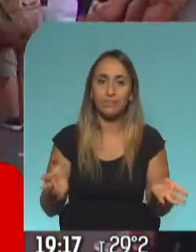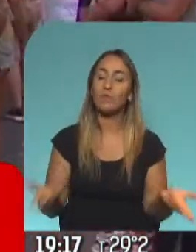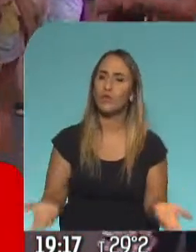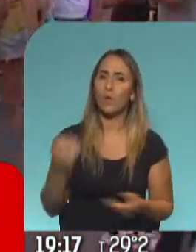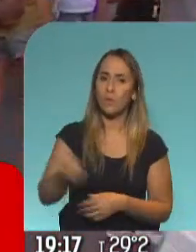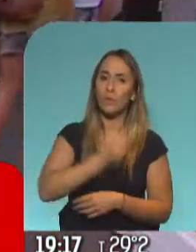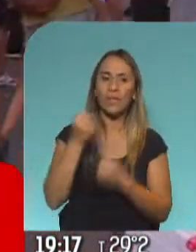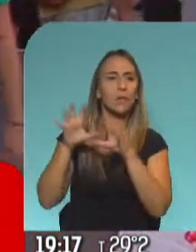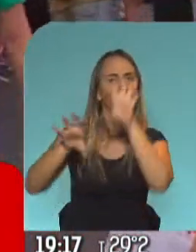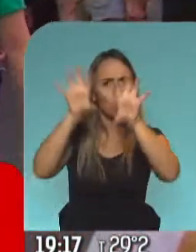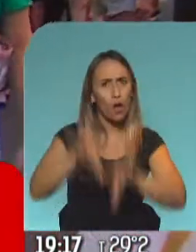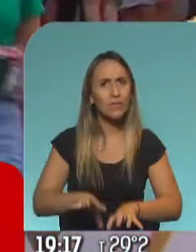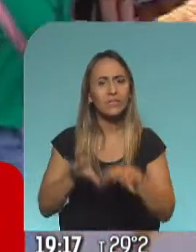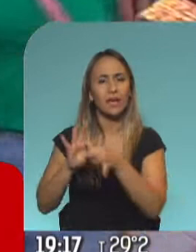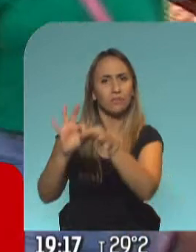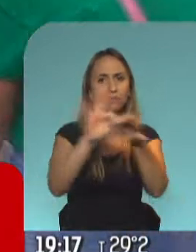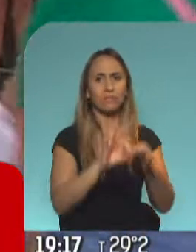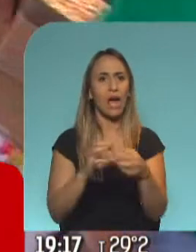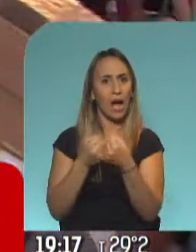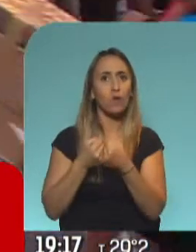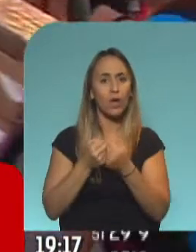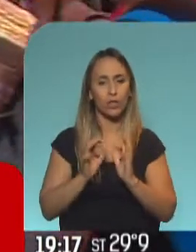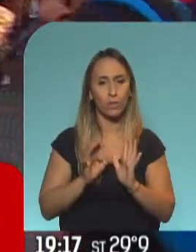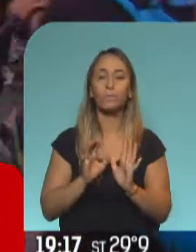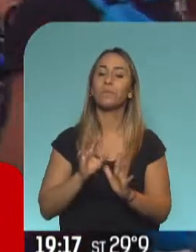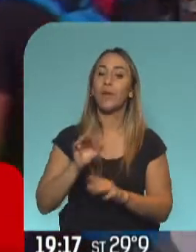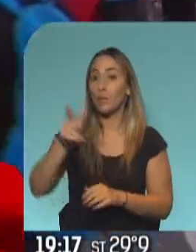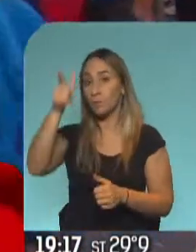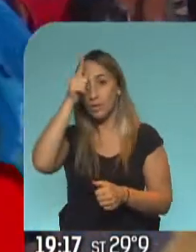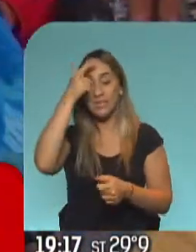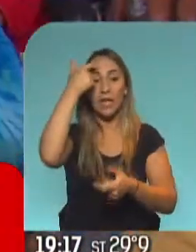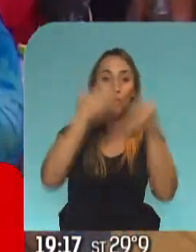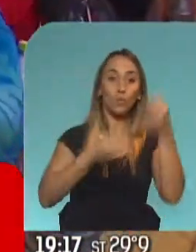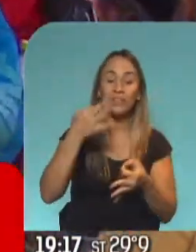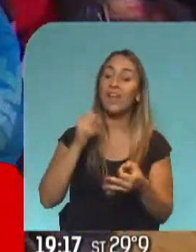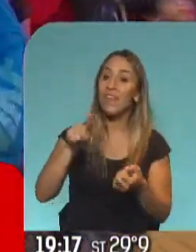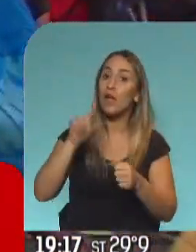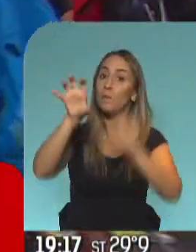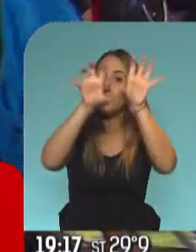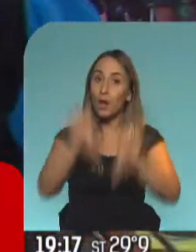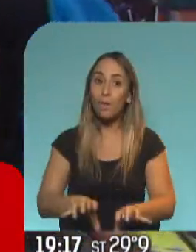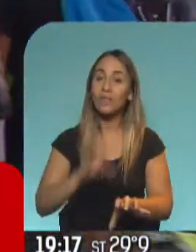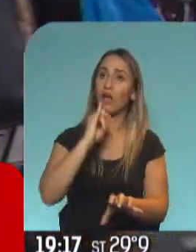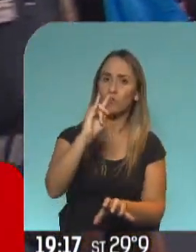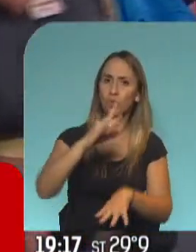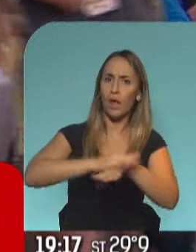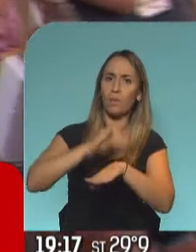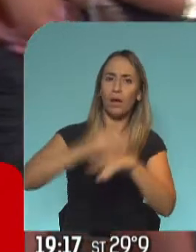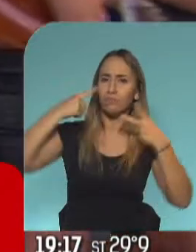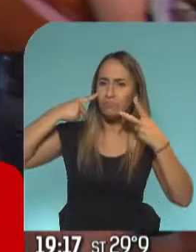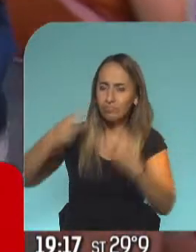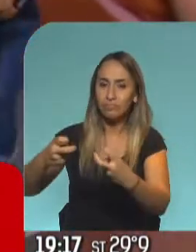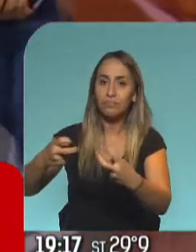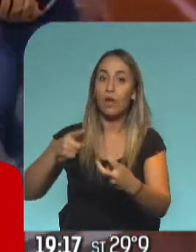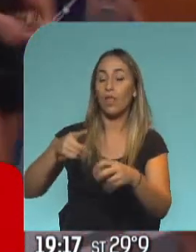adhieran las provincias. Quiero subrayar mucho este dato. Tanto las policías como las justicias provinciales que tienen que investigar esos casos, que toman esas denuncias, dependen directamente de